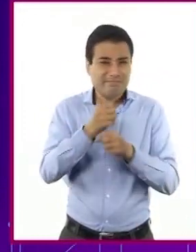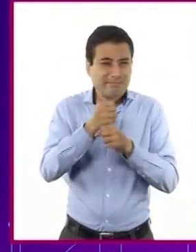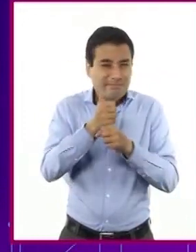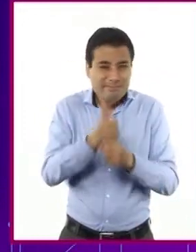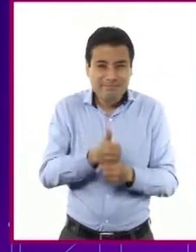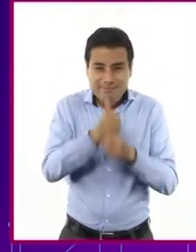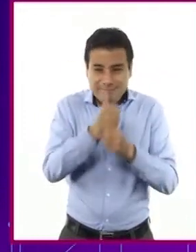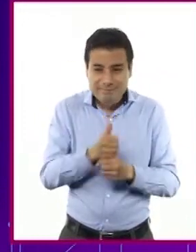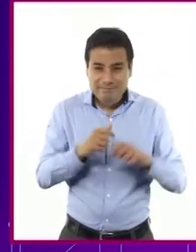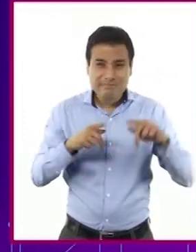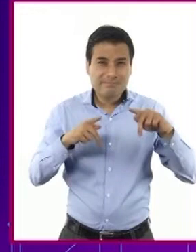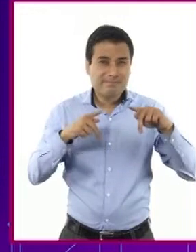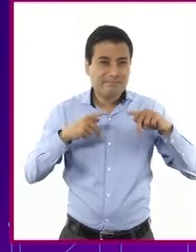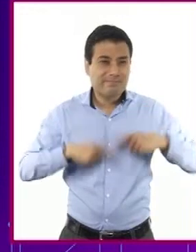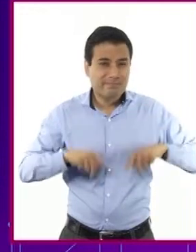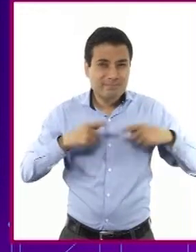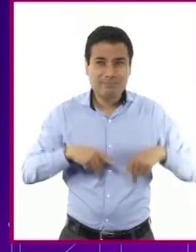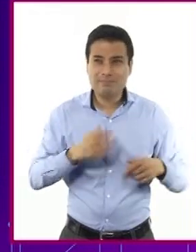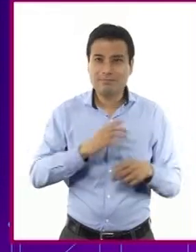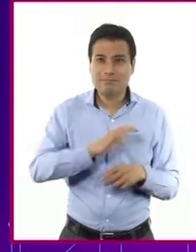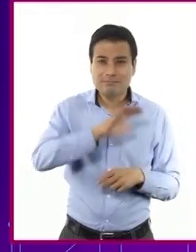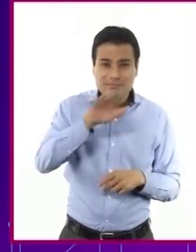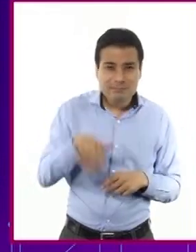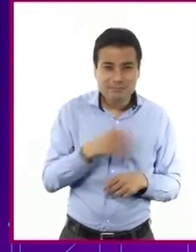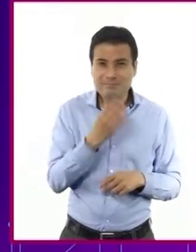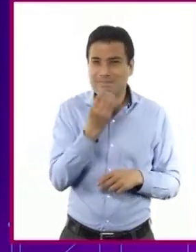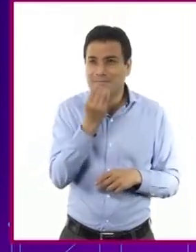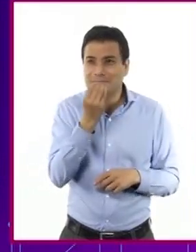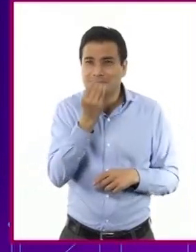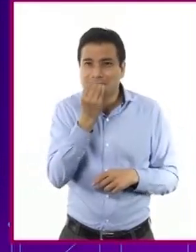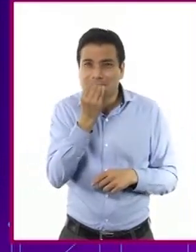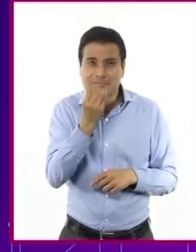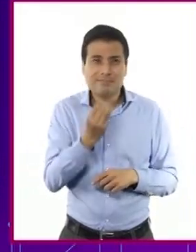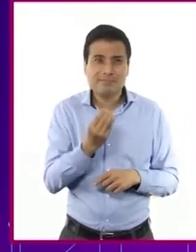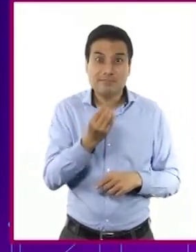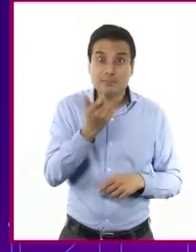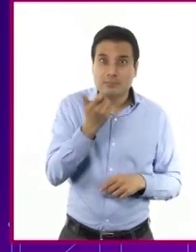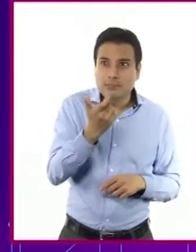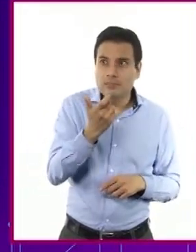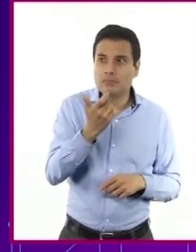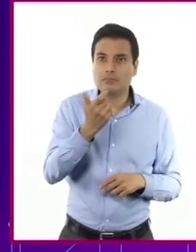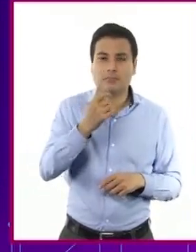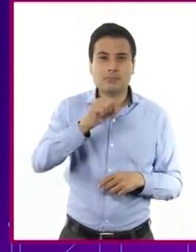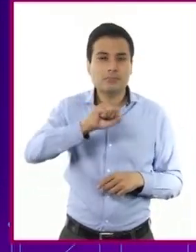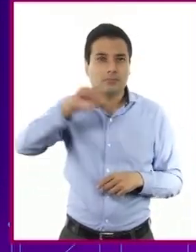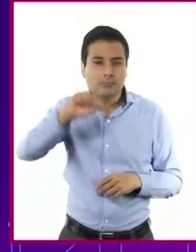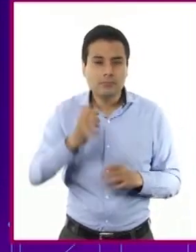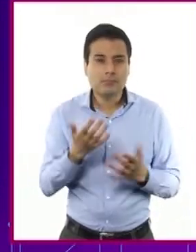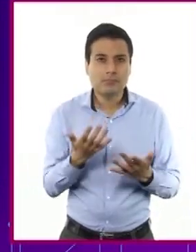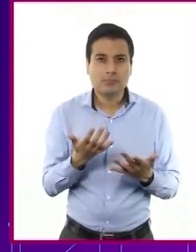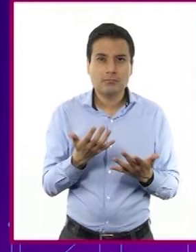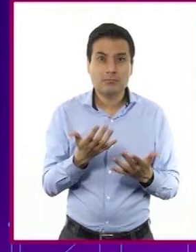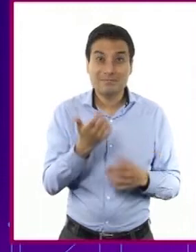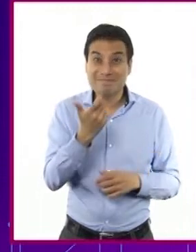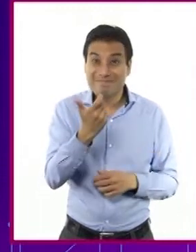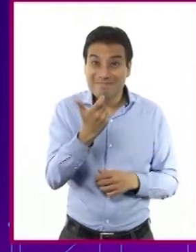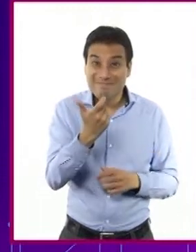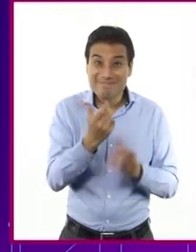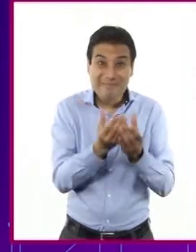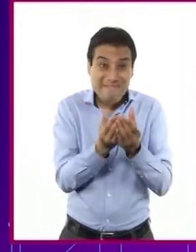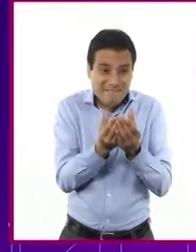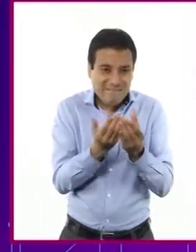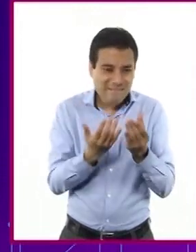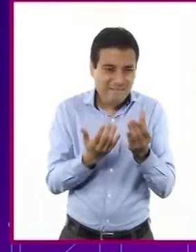gente para conseguir comida, la inflación, se tenían que llevar fajos de billetes